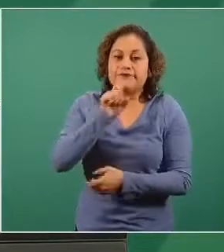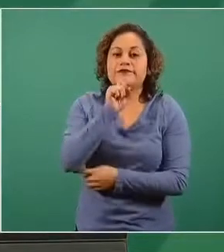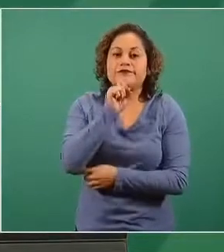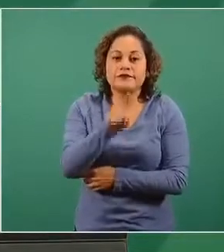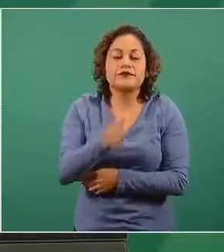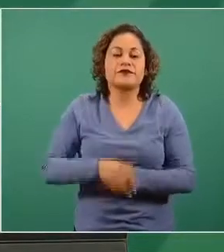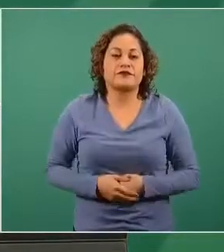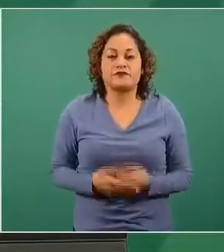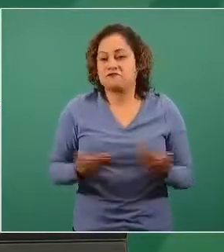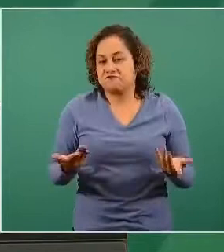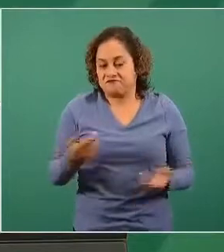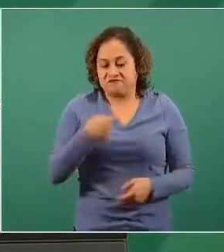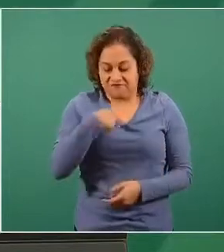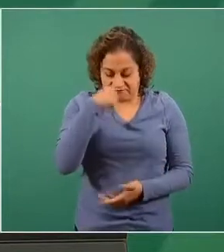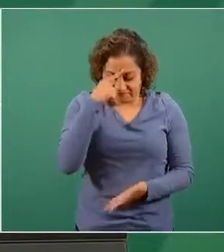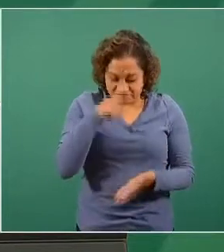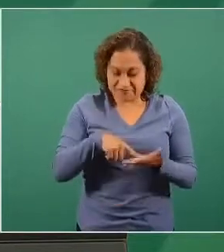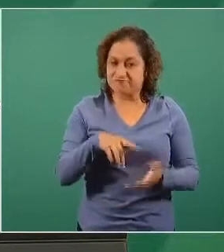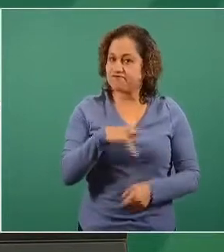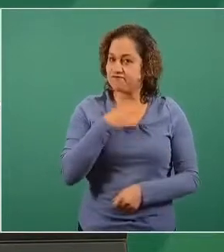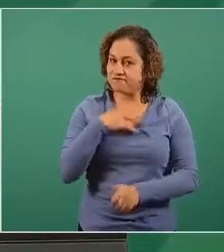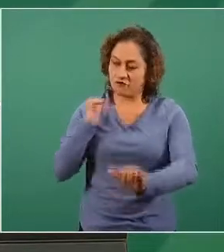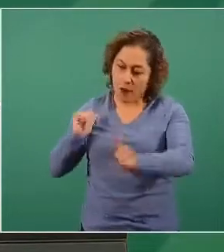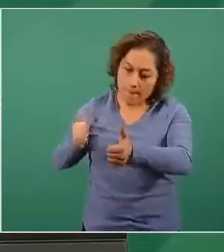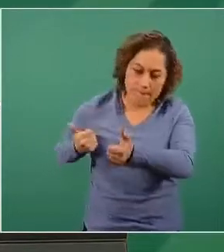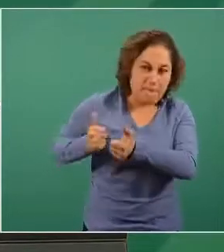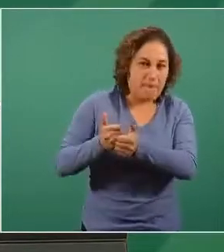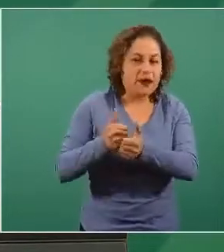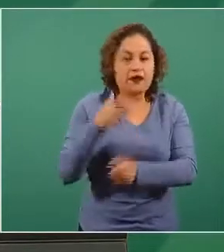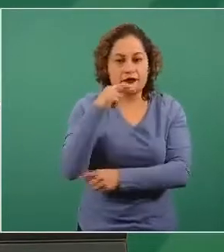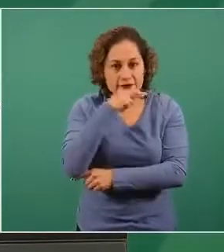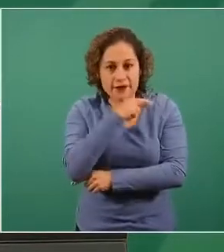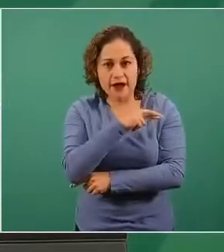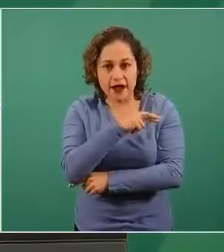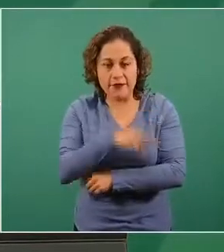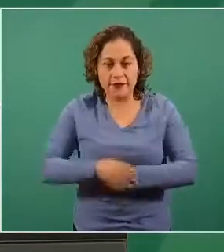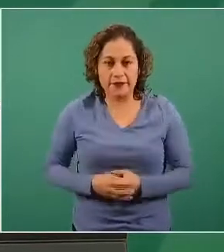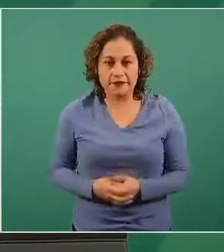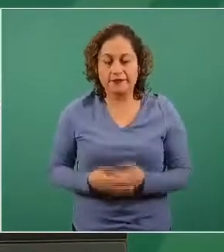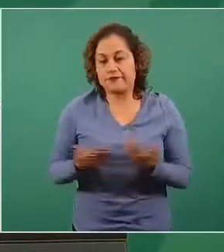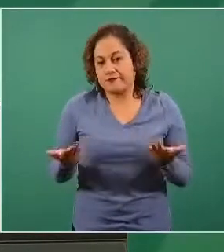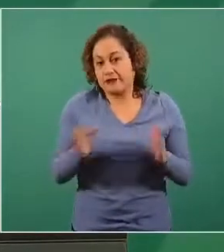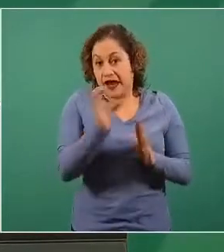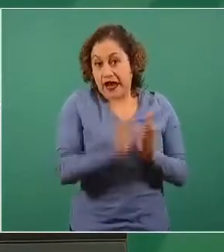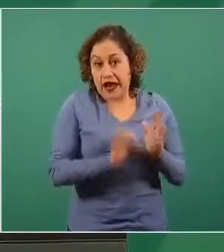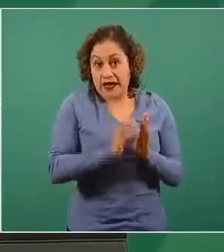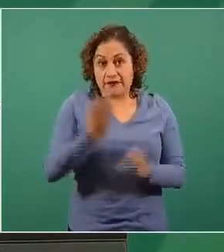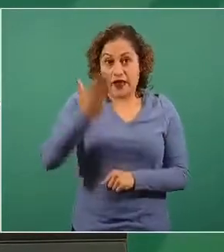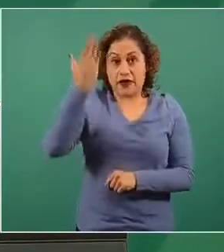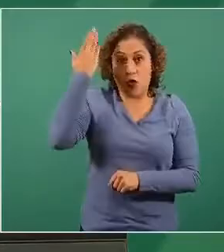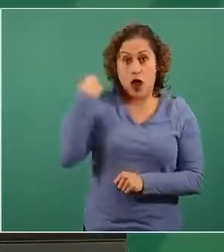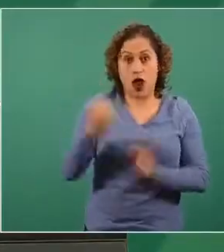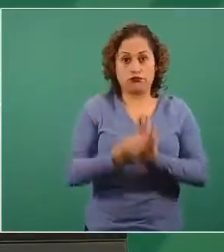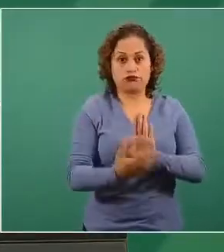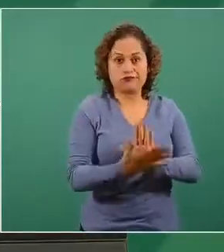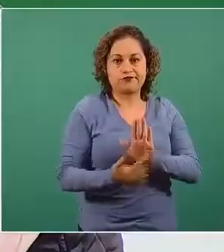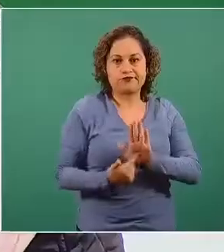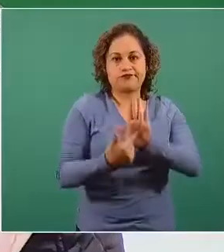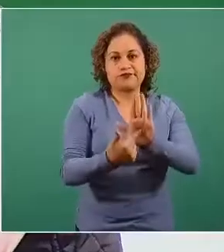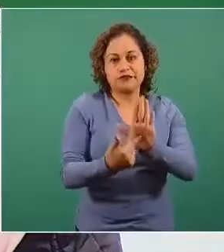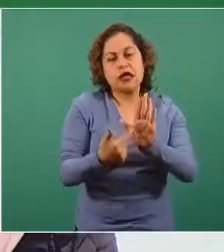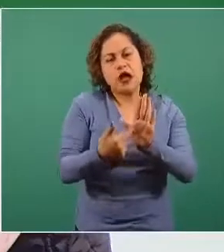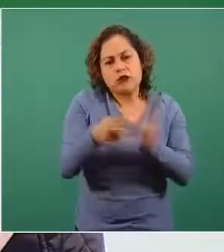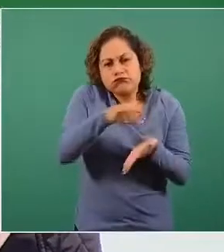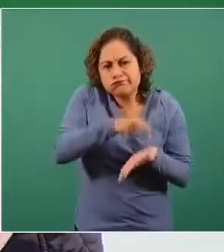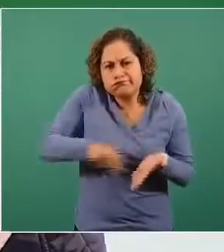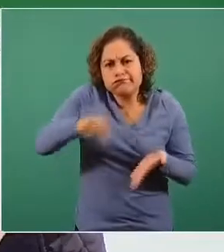nos vamos a recuperar, estoy seguro que muy pronto. Seguramente no será el mismo calendario que planteado originalmente,